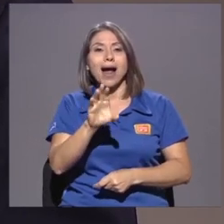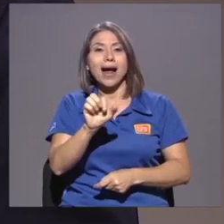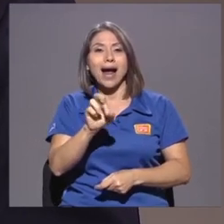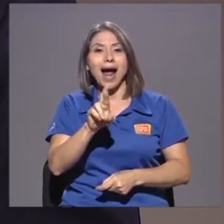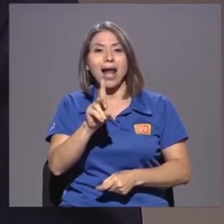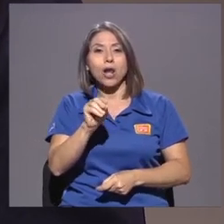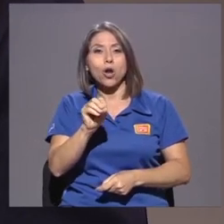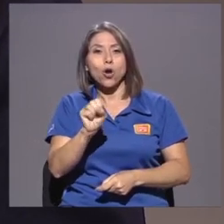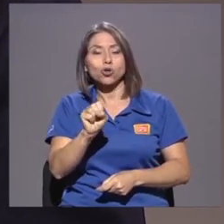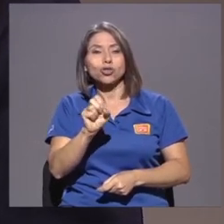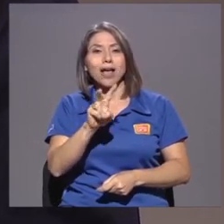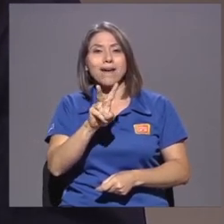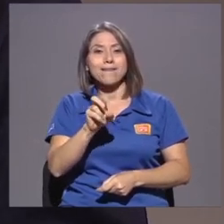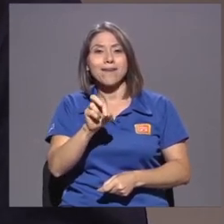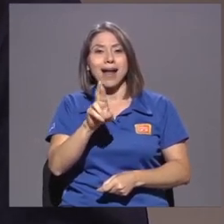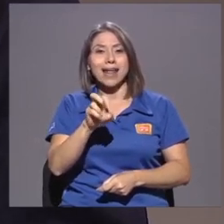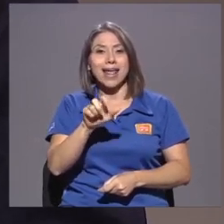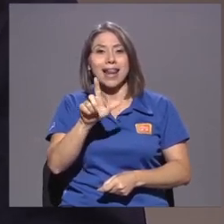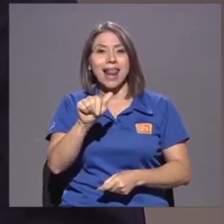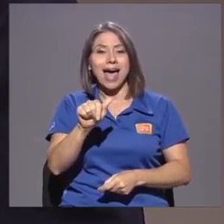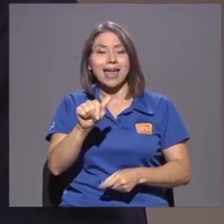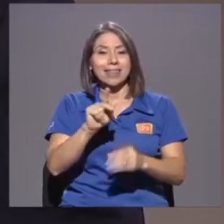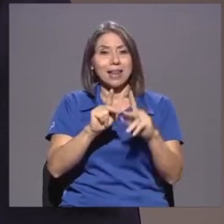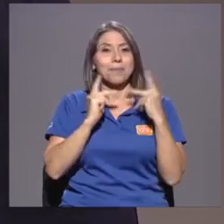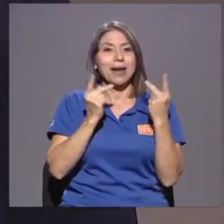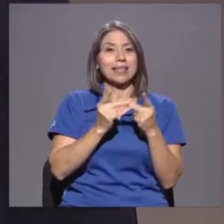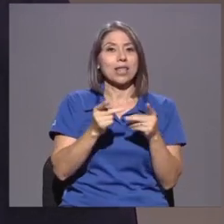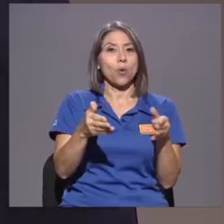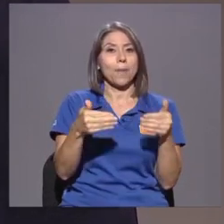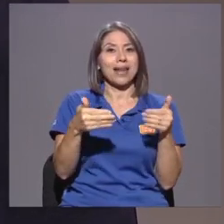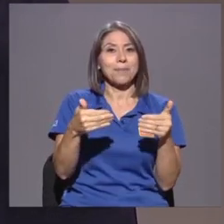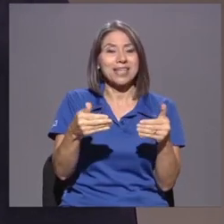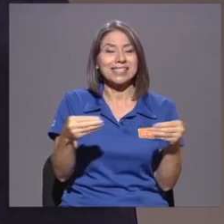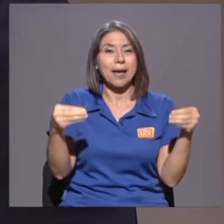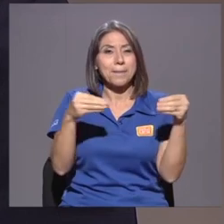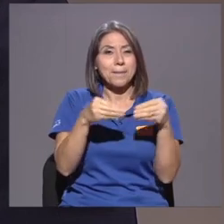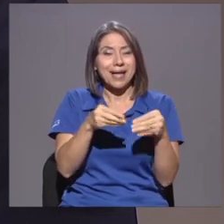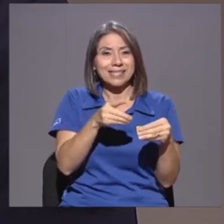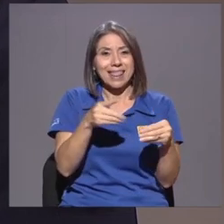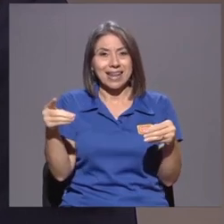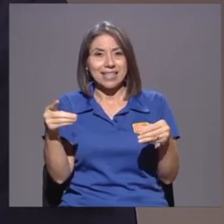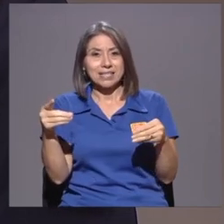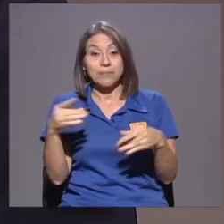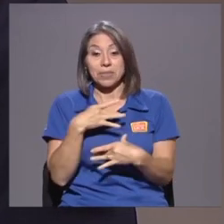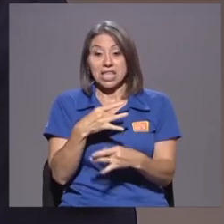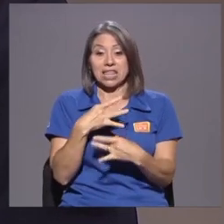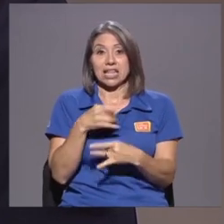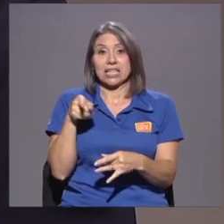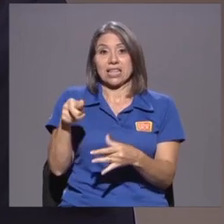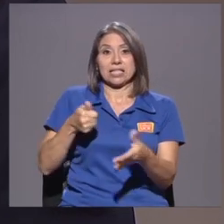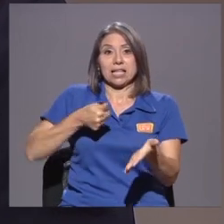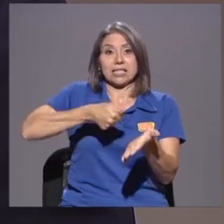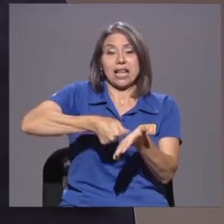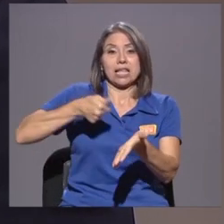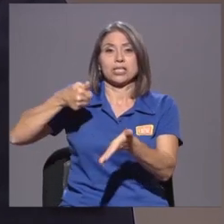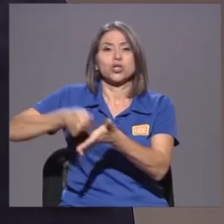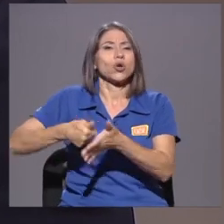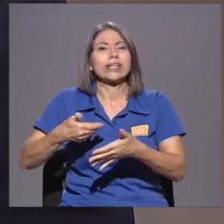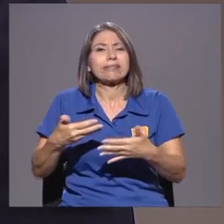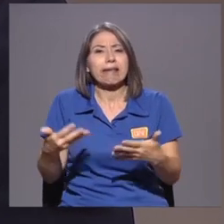partido panameñista más de derecha lo interesante en estas elecciones fue que a pesar